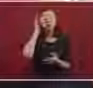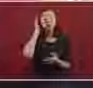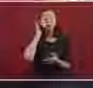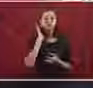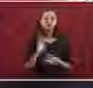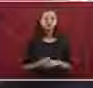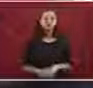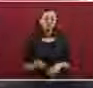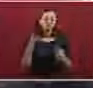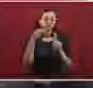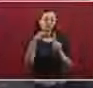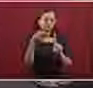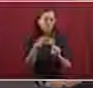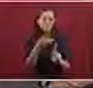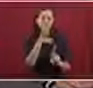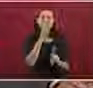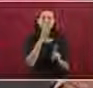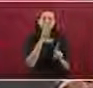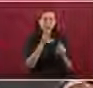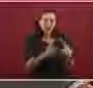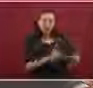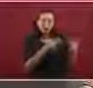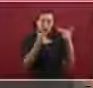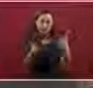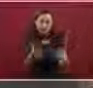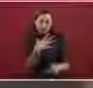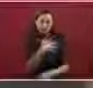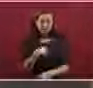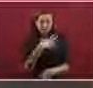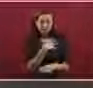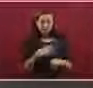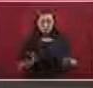cómo son los hijos, si